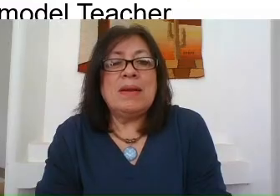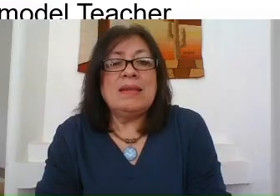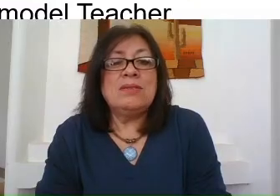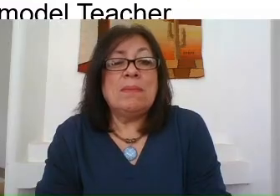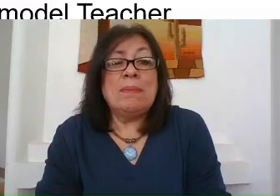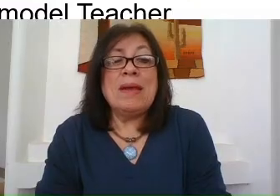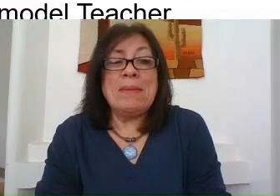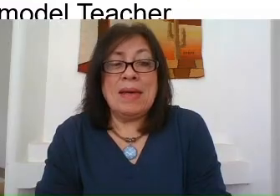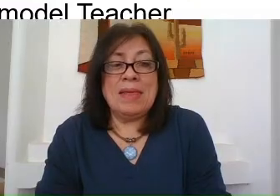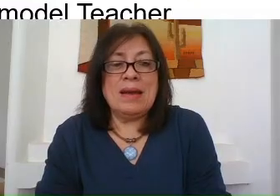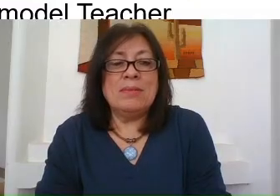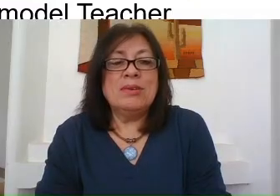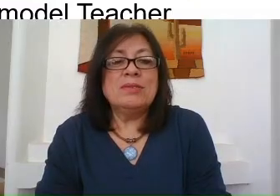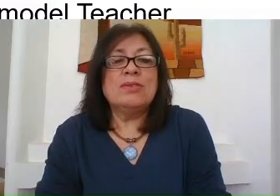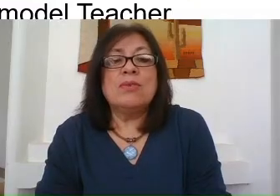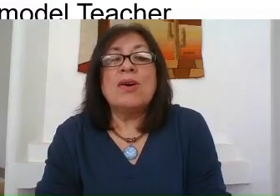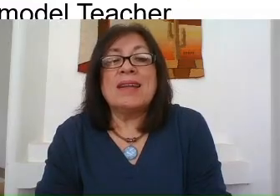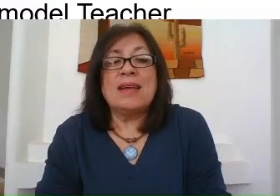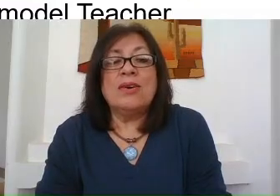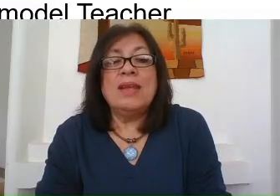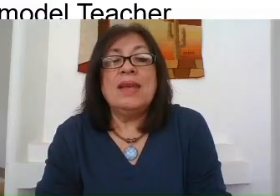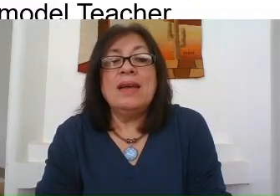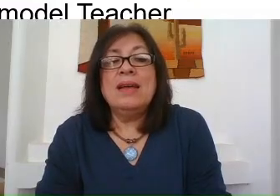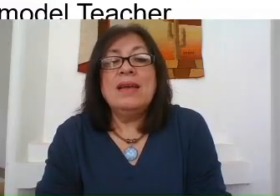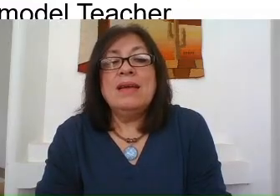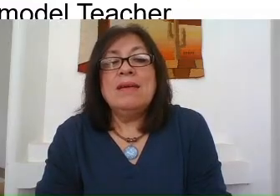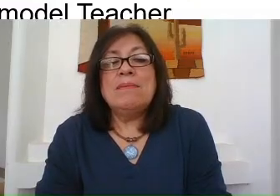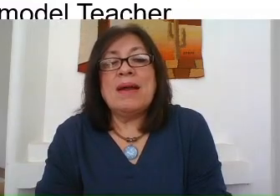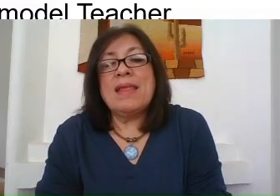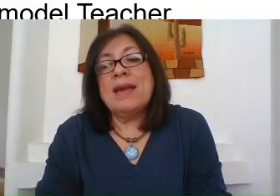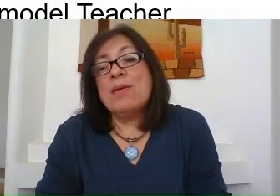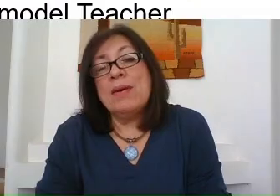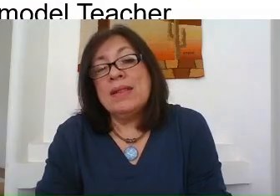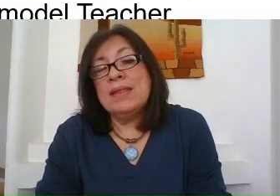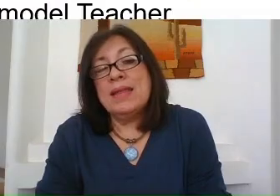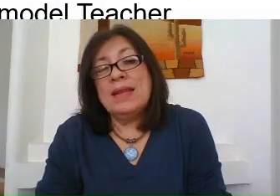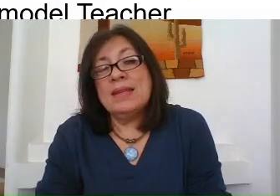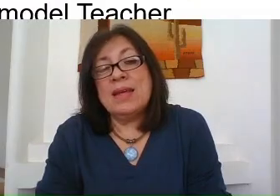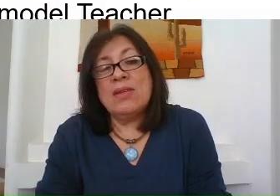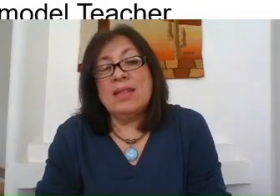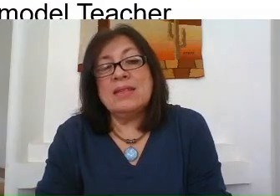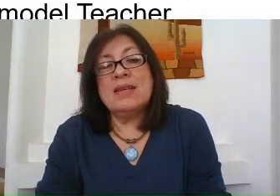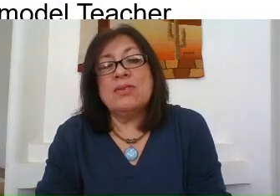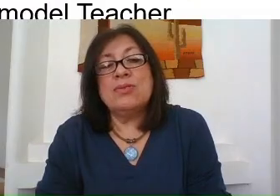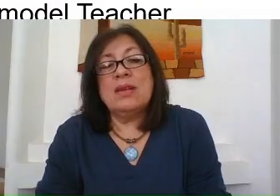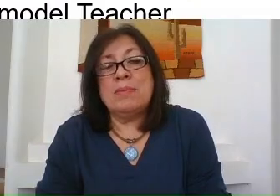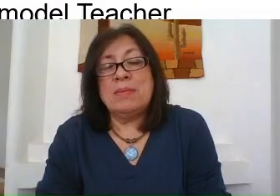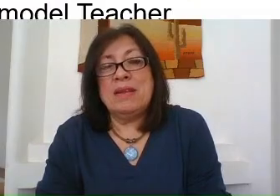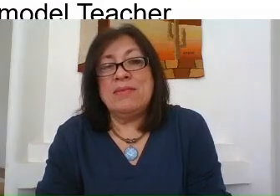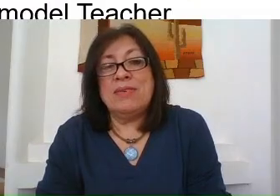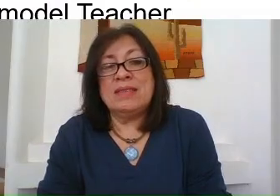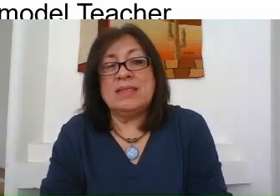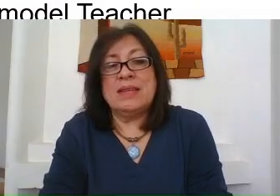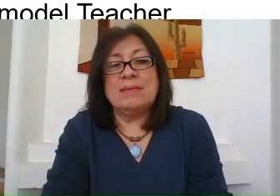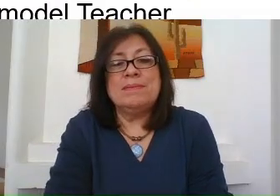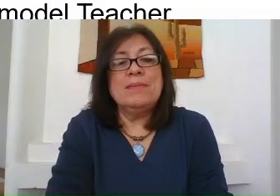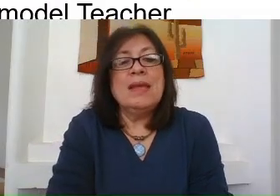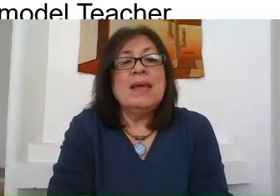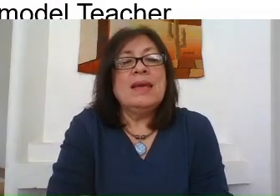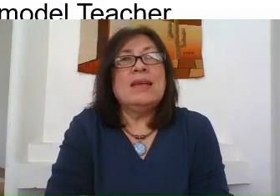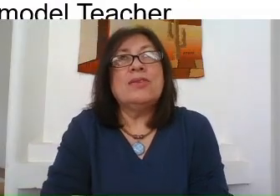es de aparición previa, digamos, como categoría, para dar cuenta del estado del desarrollo en la primera